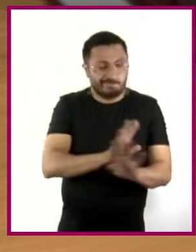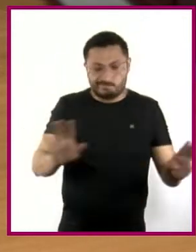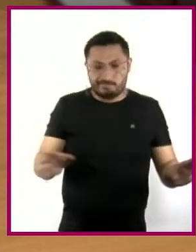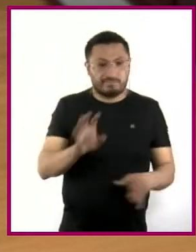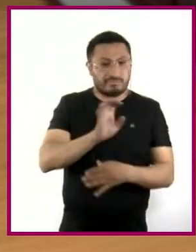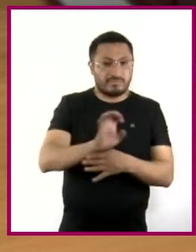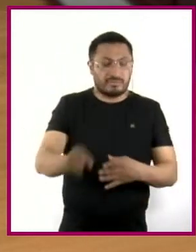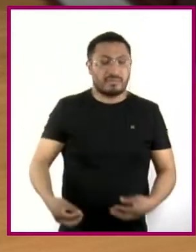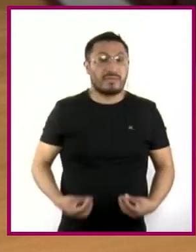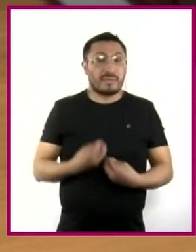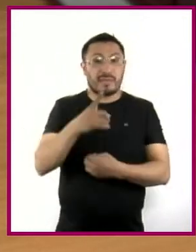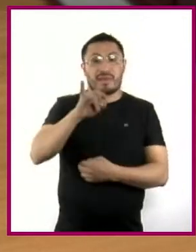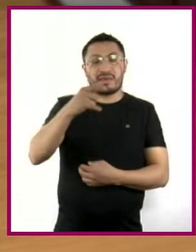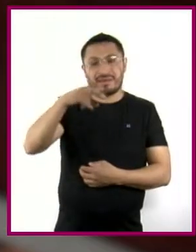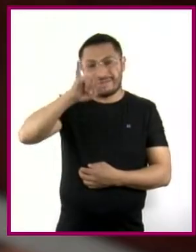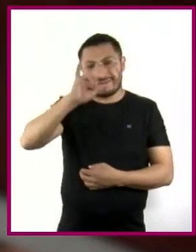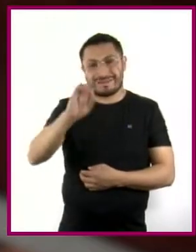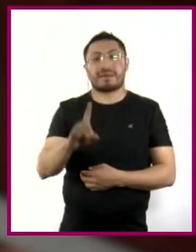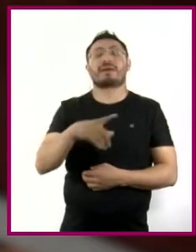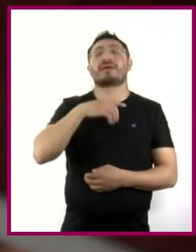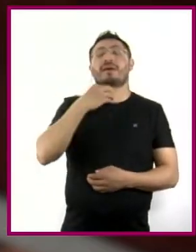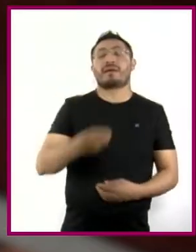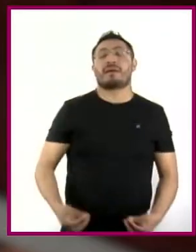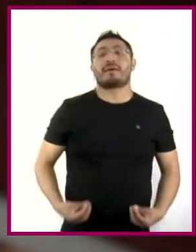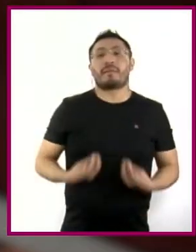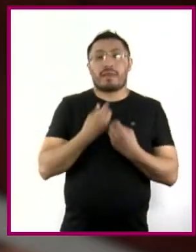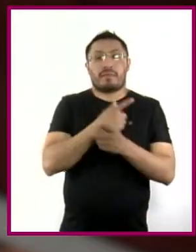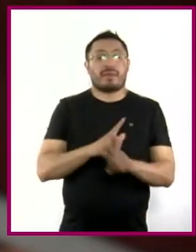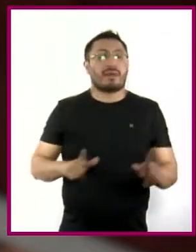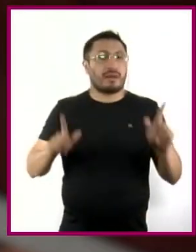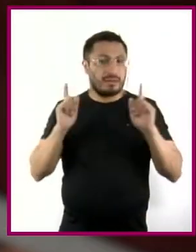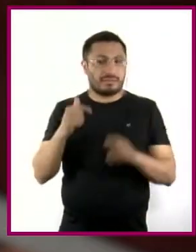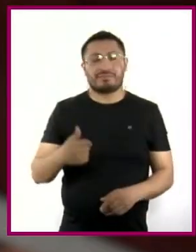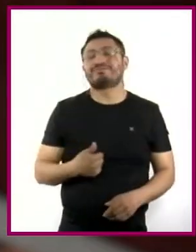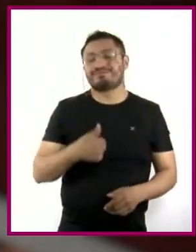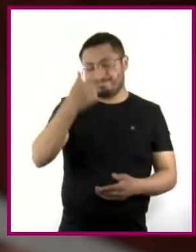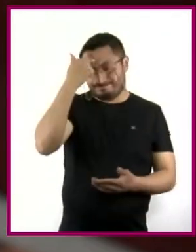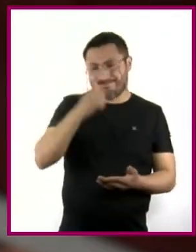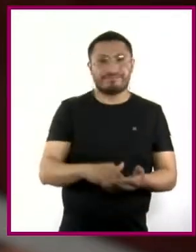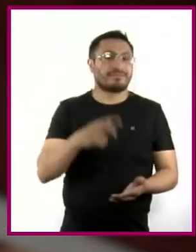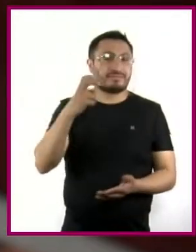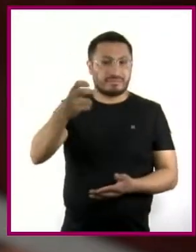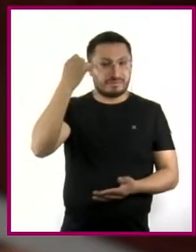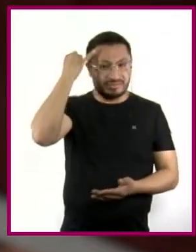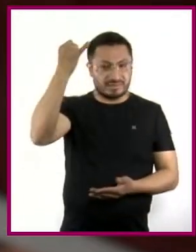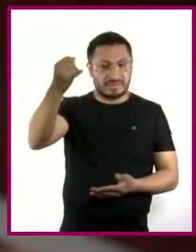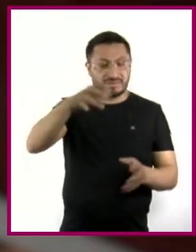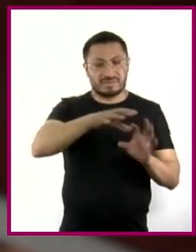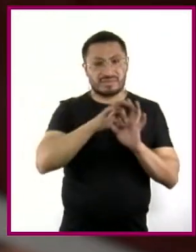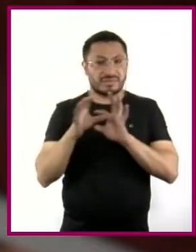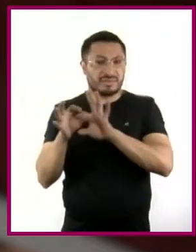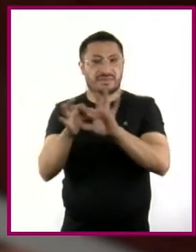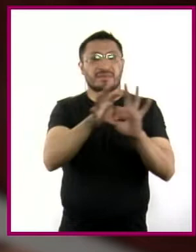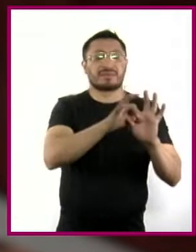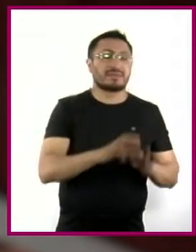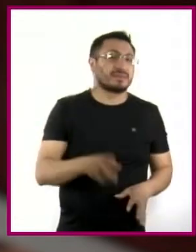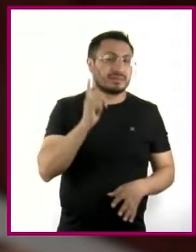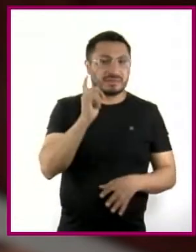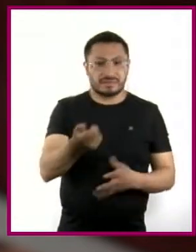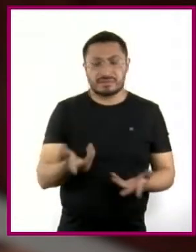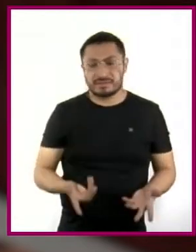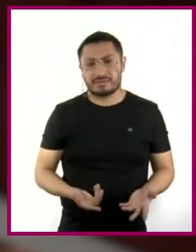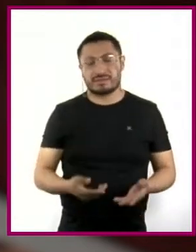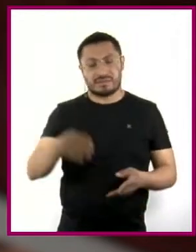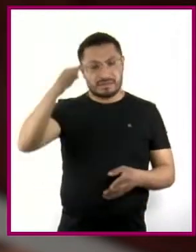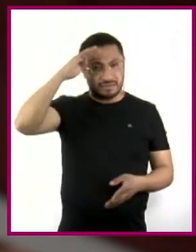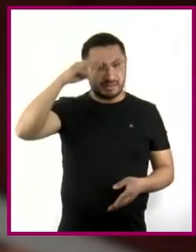con dignidad sería vivir libremente. Sí, supongo que eso sería lo que la idea de la cadena de los seres significa. Pensando